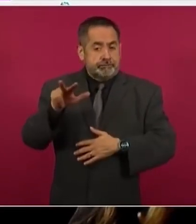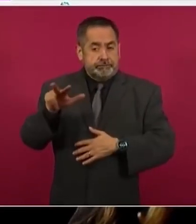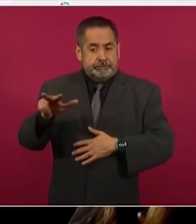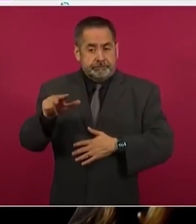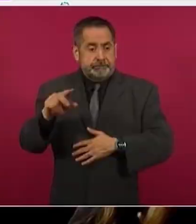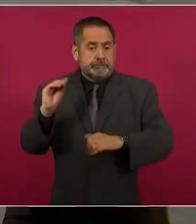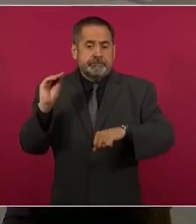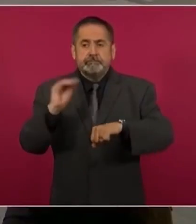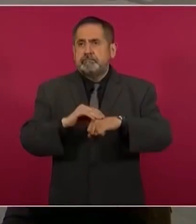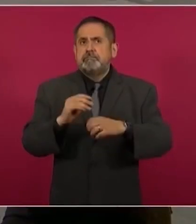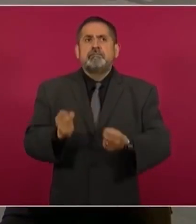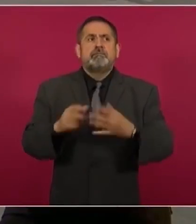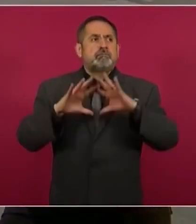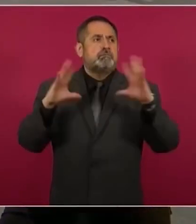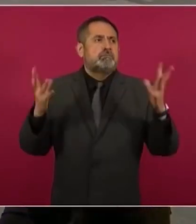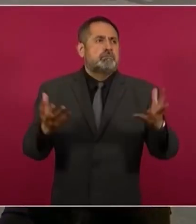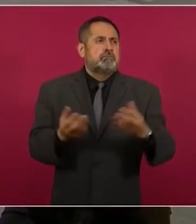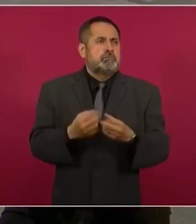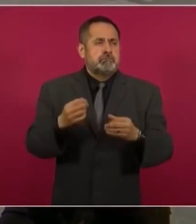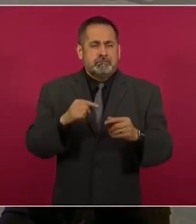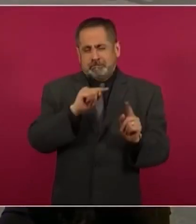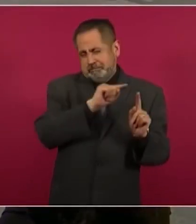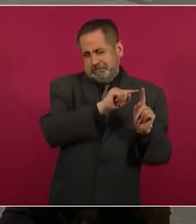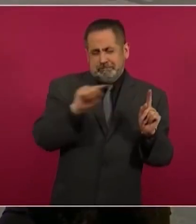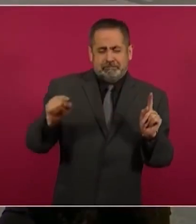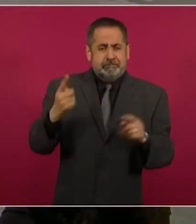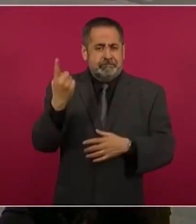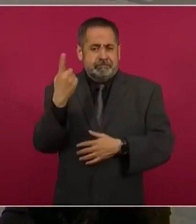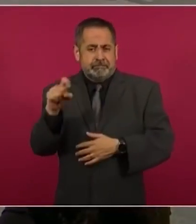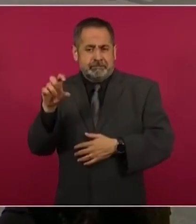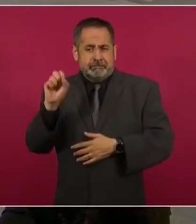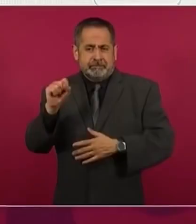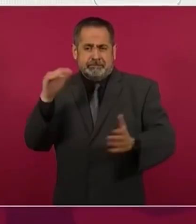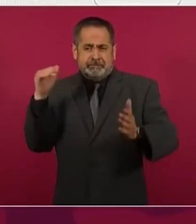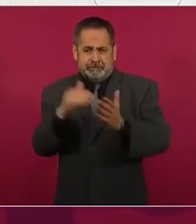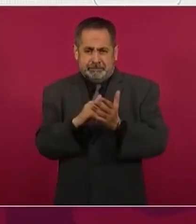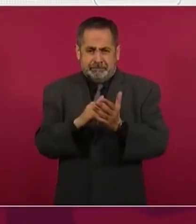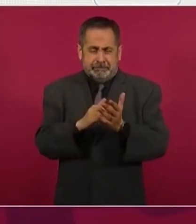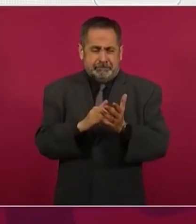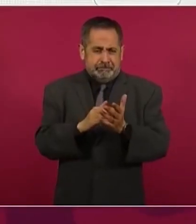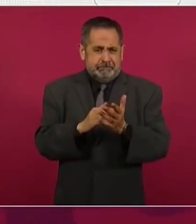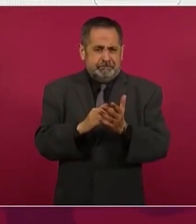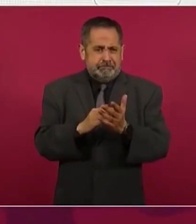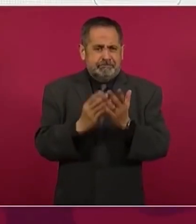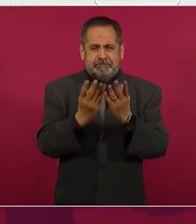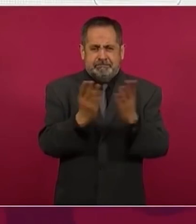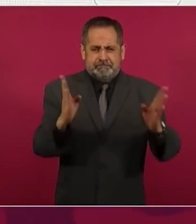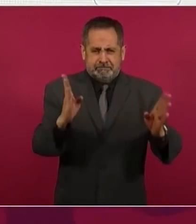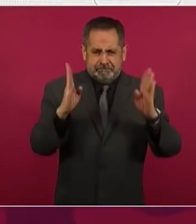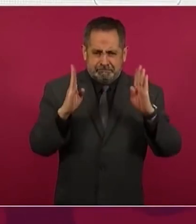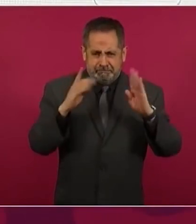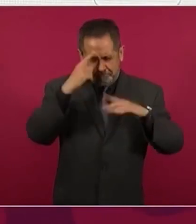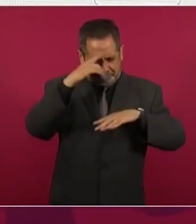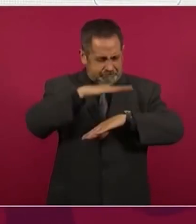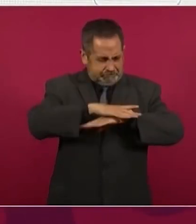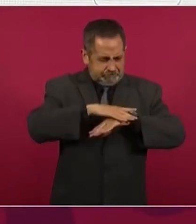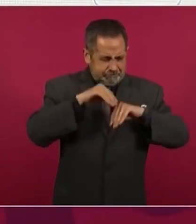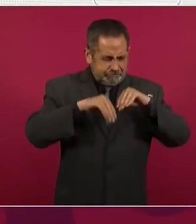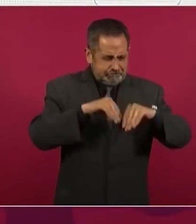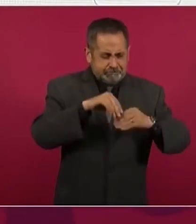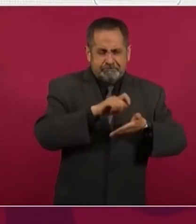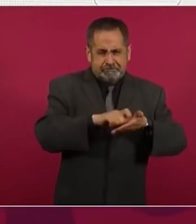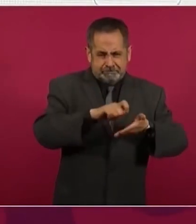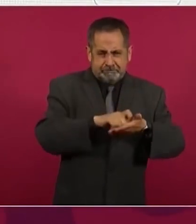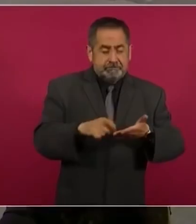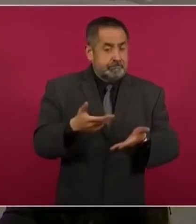se instalaron alrededor de 160 mil casillas y ahora fueron 56 mil,